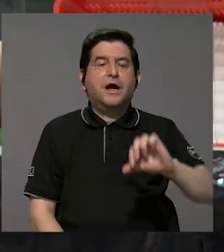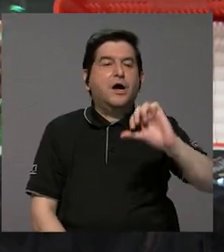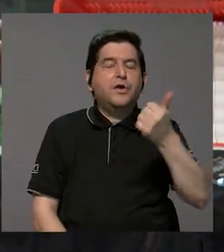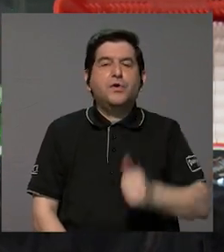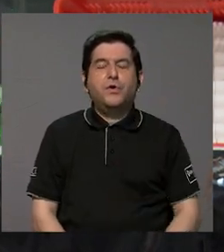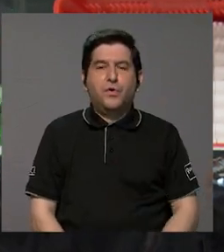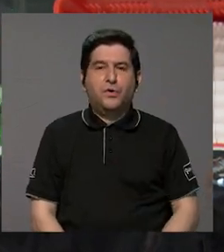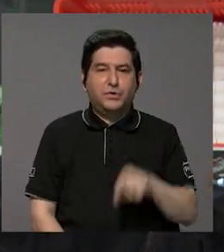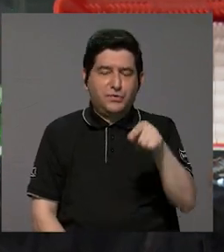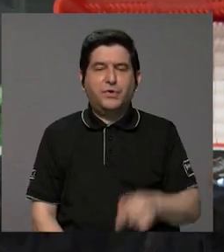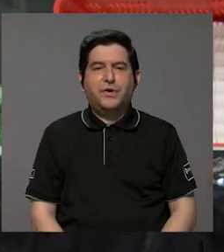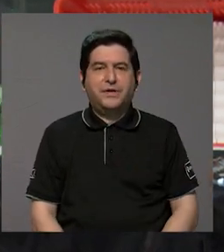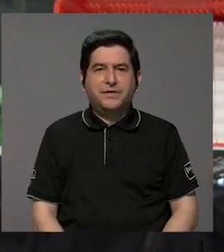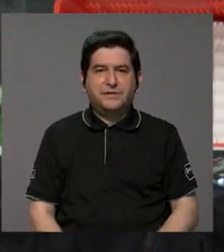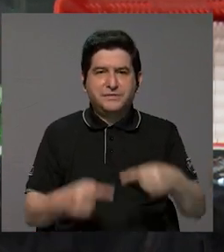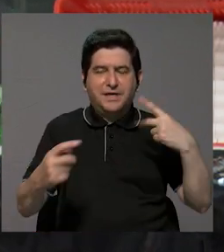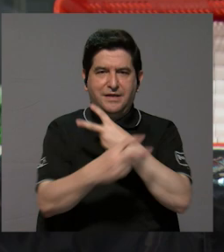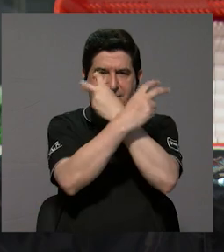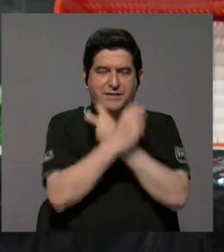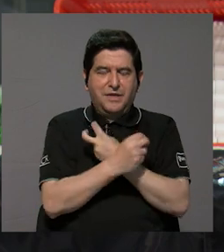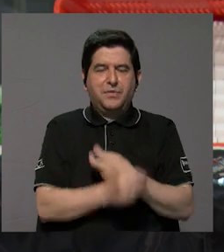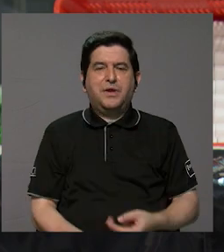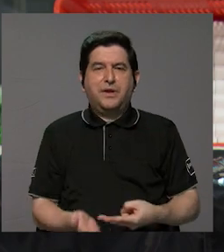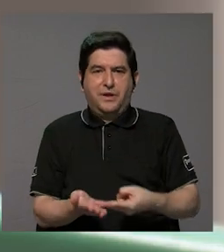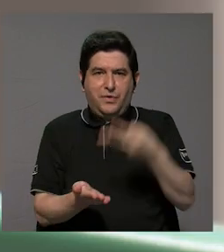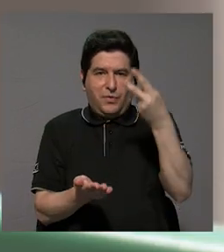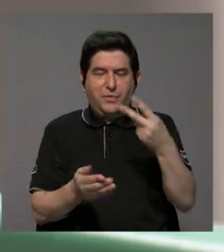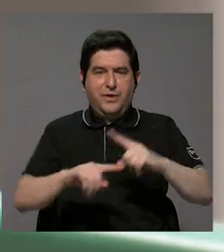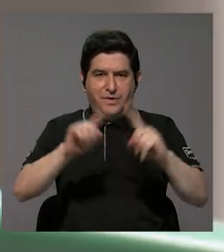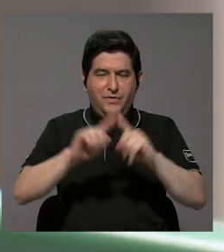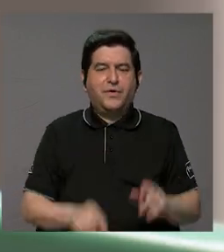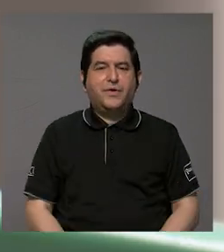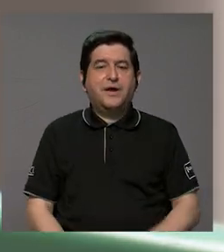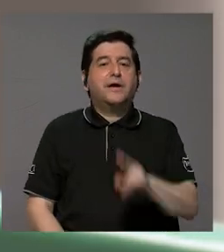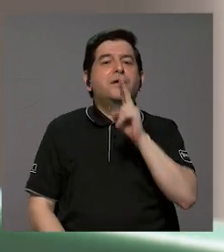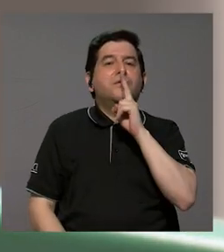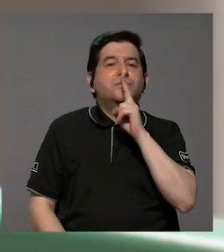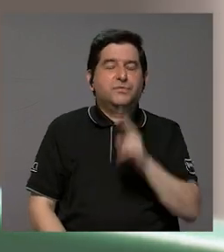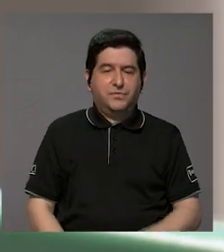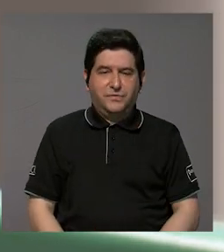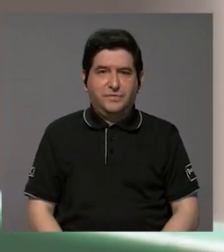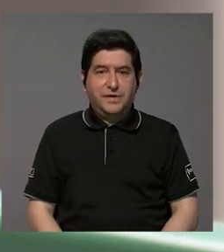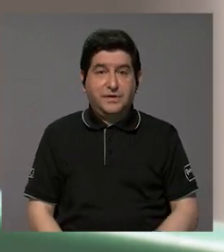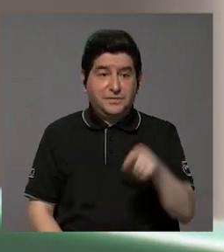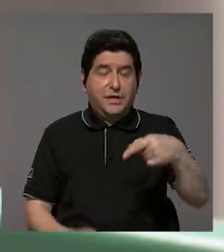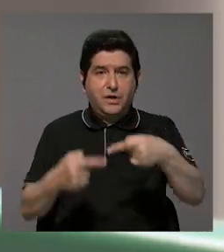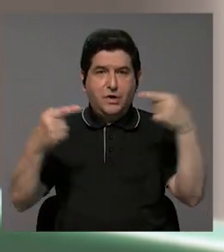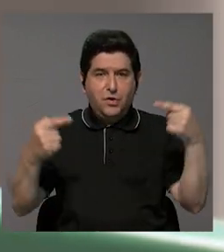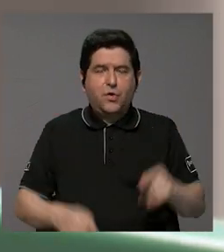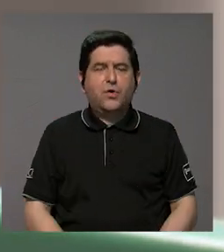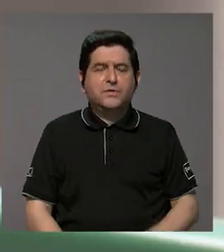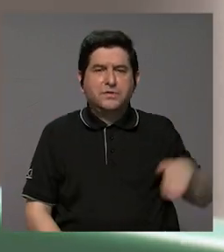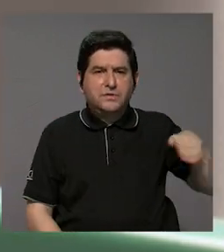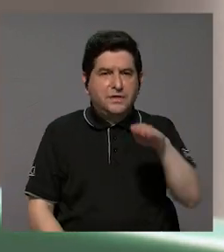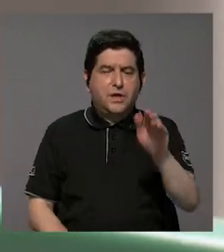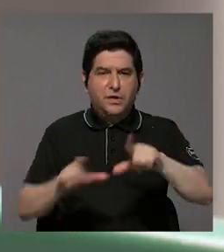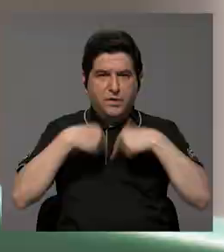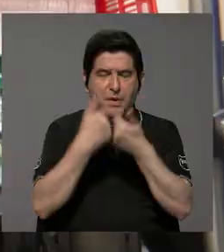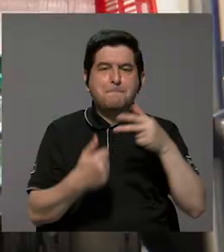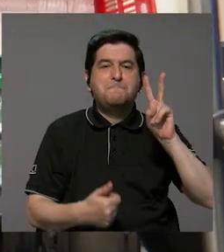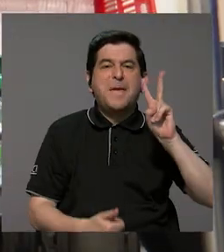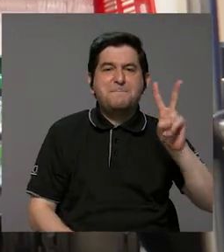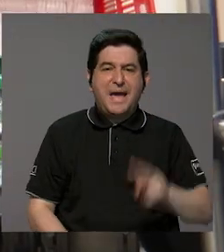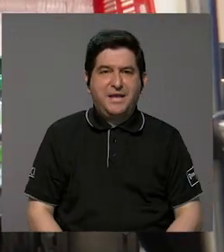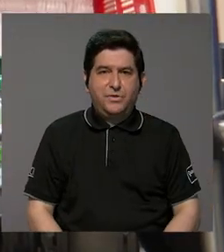este otro es un suero polivalente que está para la venta a Honduras. Este es efectivo contra la mordedura de las serpientes de la familia de